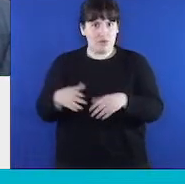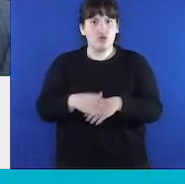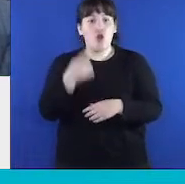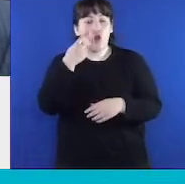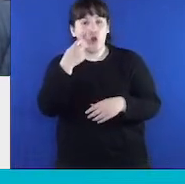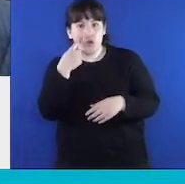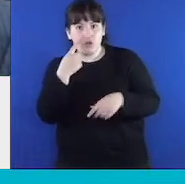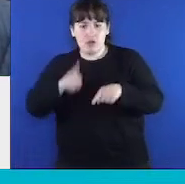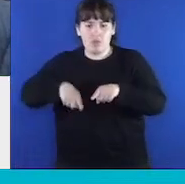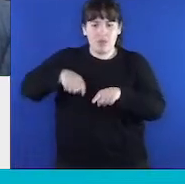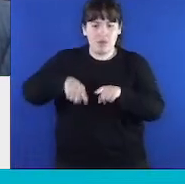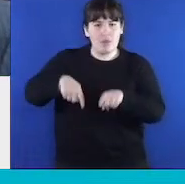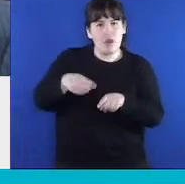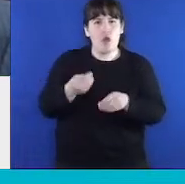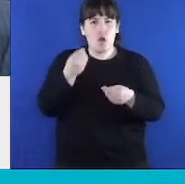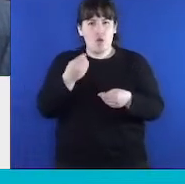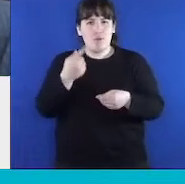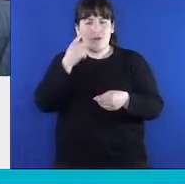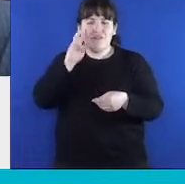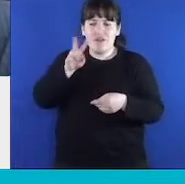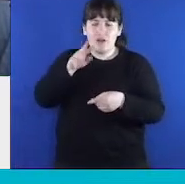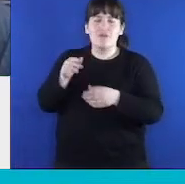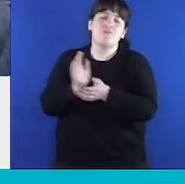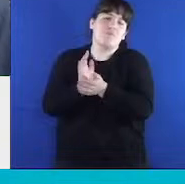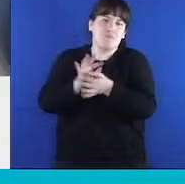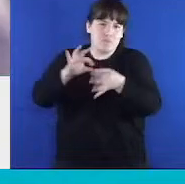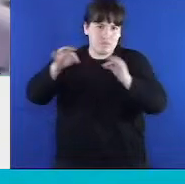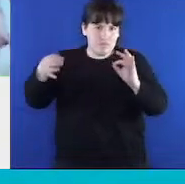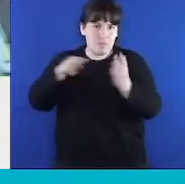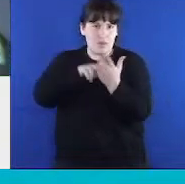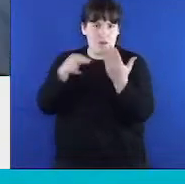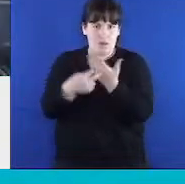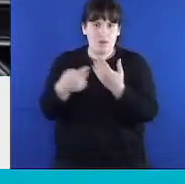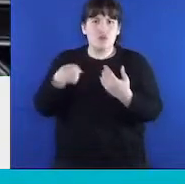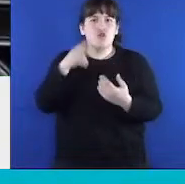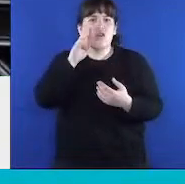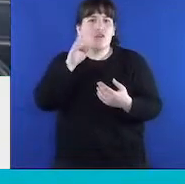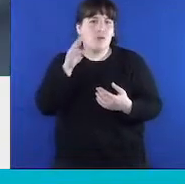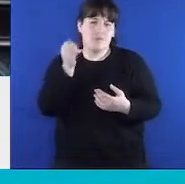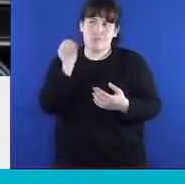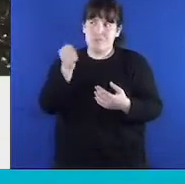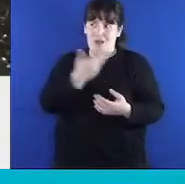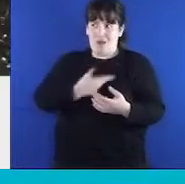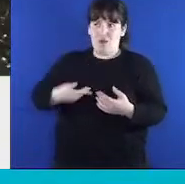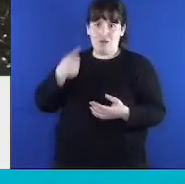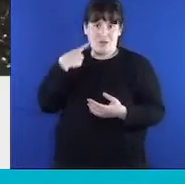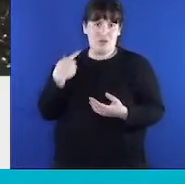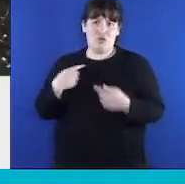Nosotros ya vimos andar a este gobernador, señor presidente, y por lo tanto no le podemos dar este cheque en blanco. Gracias.